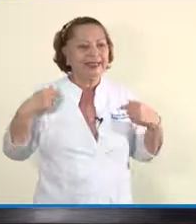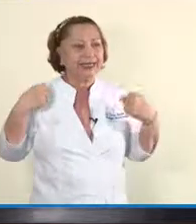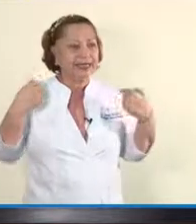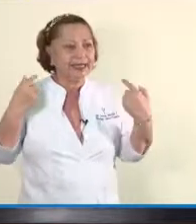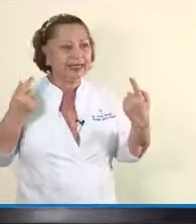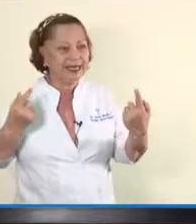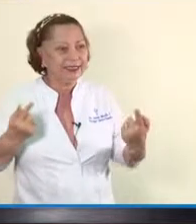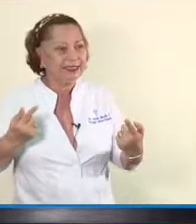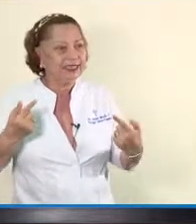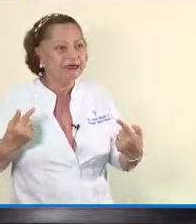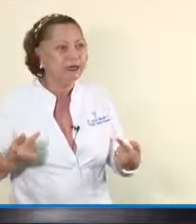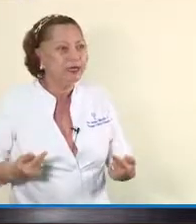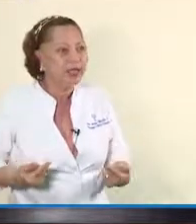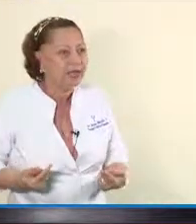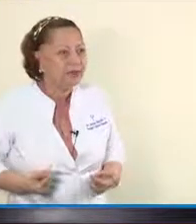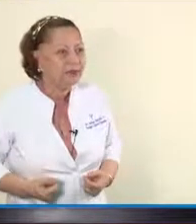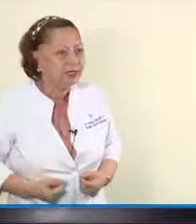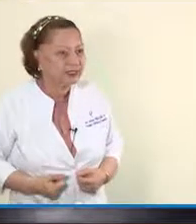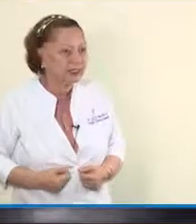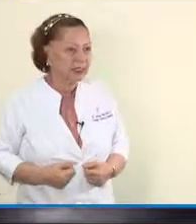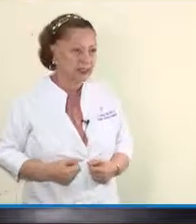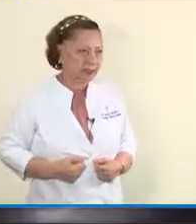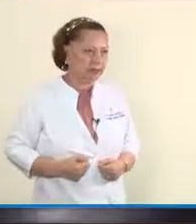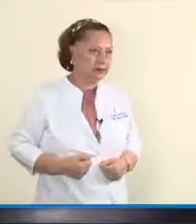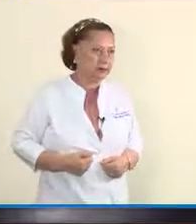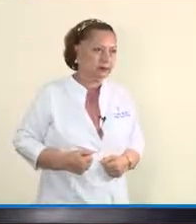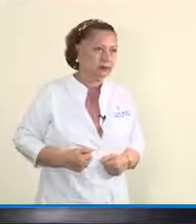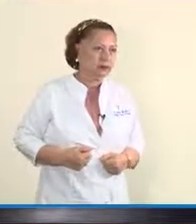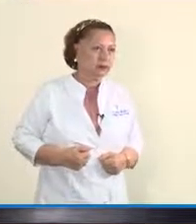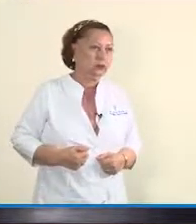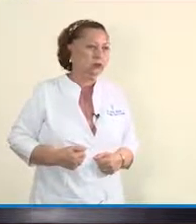la que te saca adelante de una adversidad